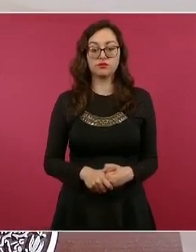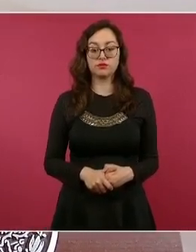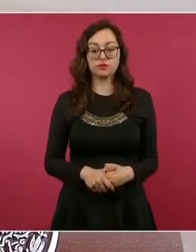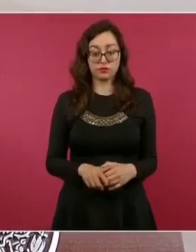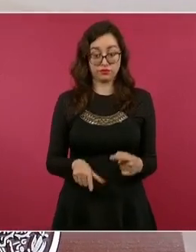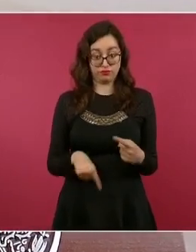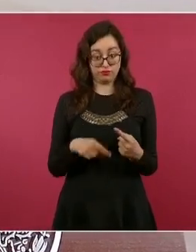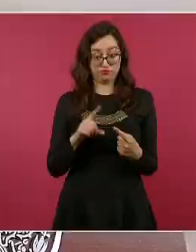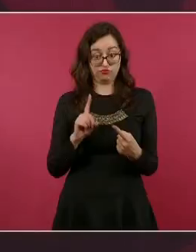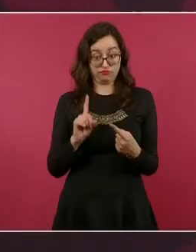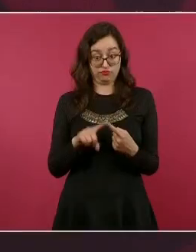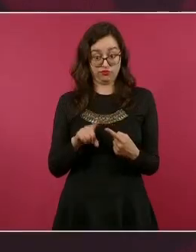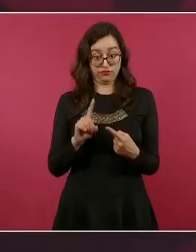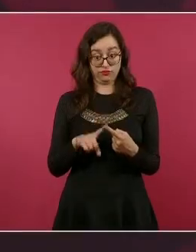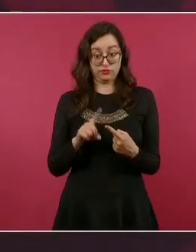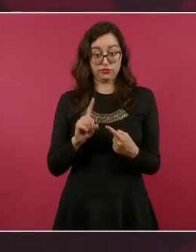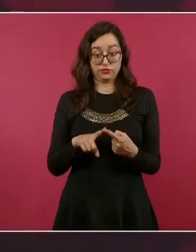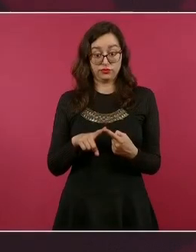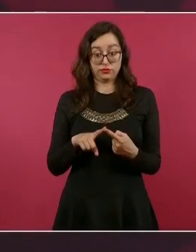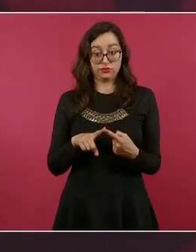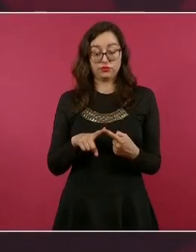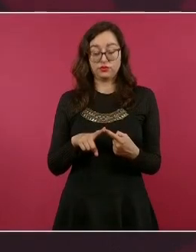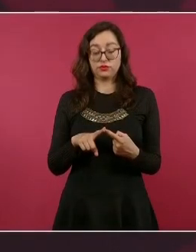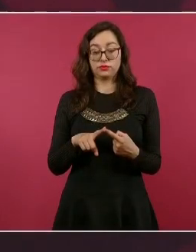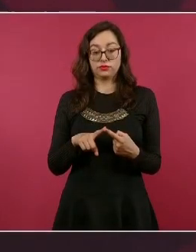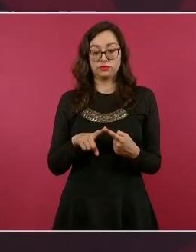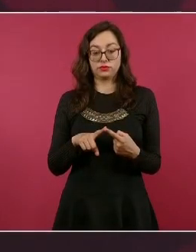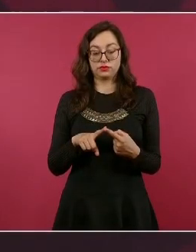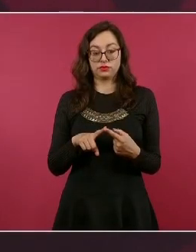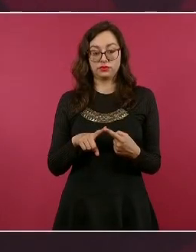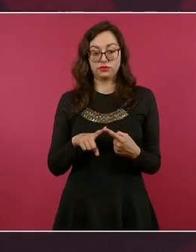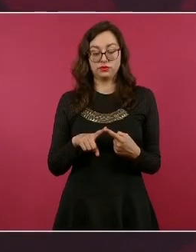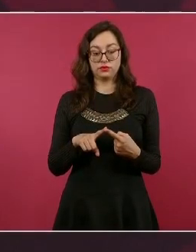invaden la embajada, que detienen